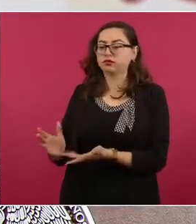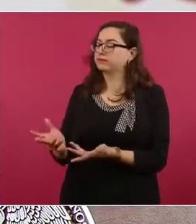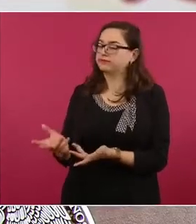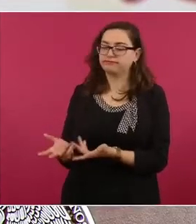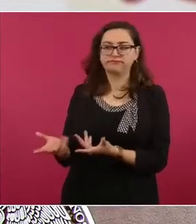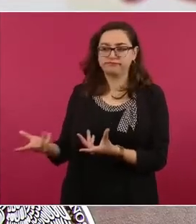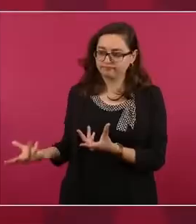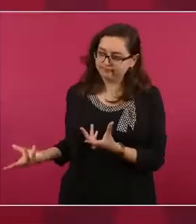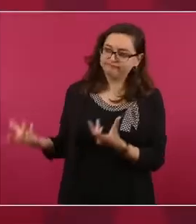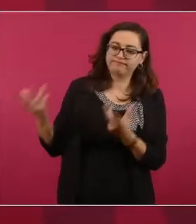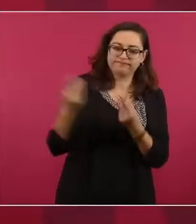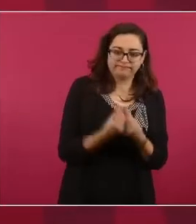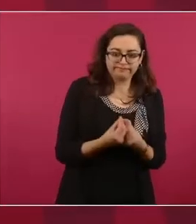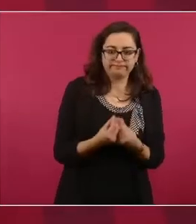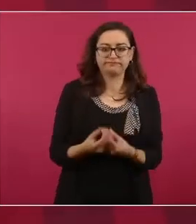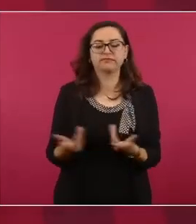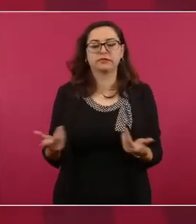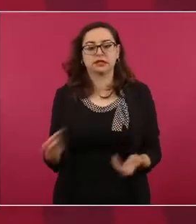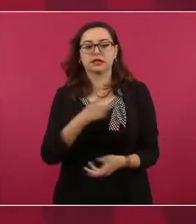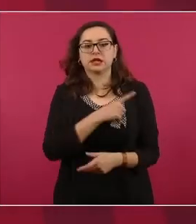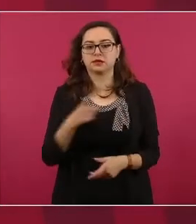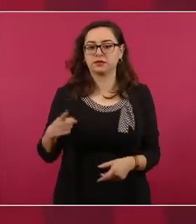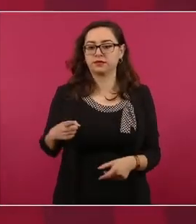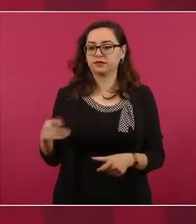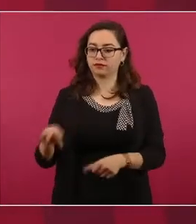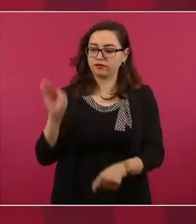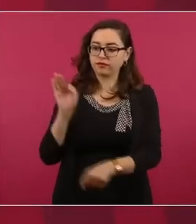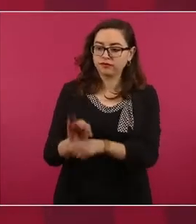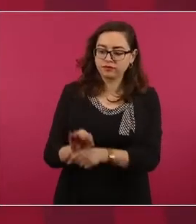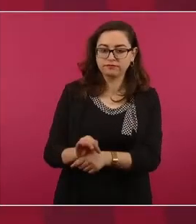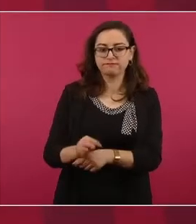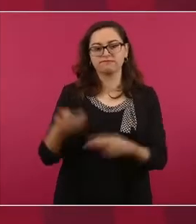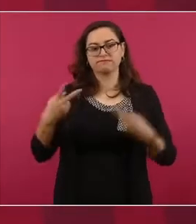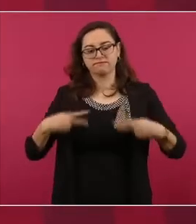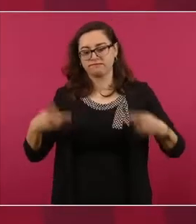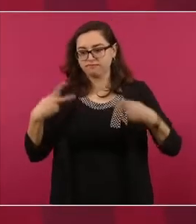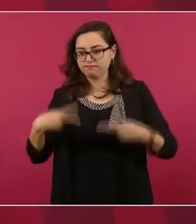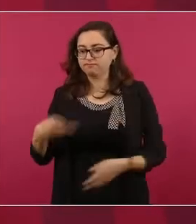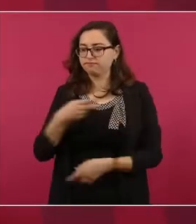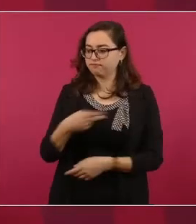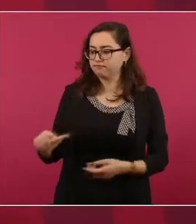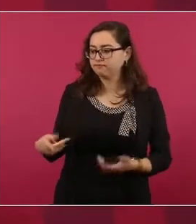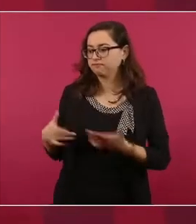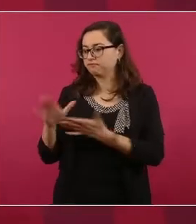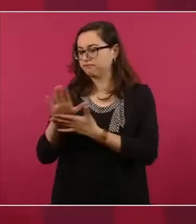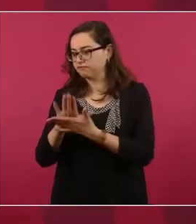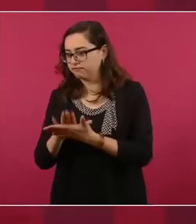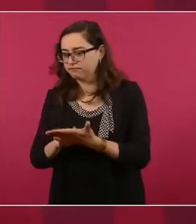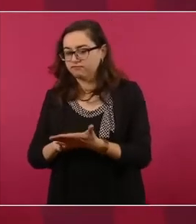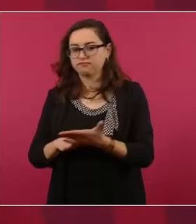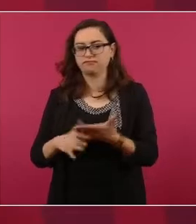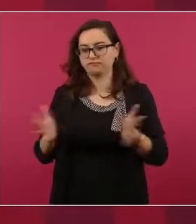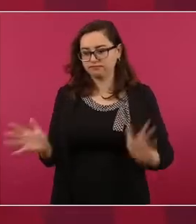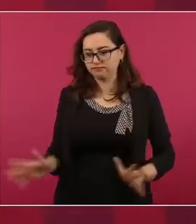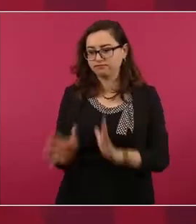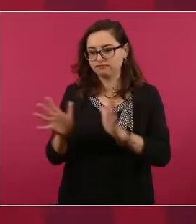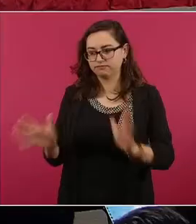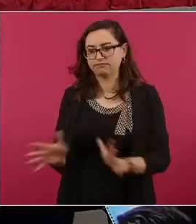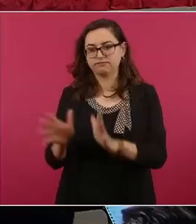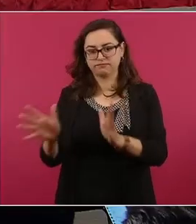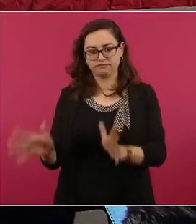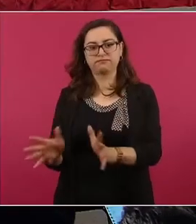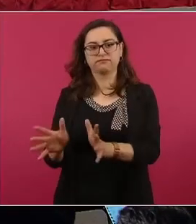las personas humildes, las personas desplazadas de la economía, de la sociedad en forma